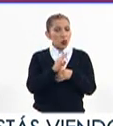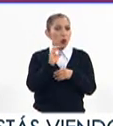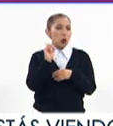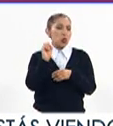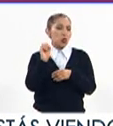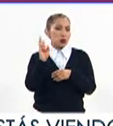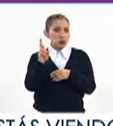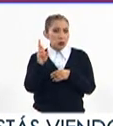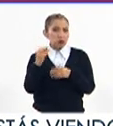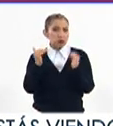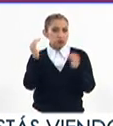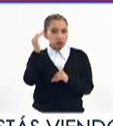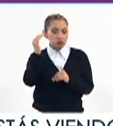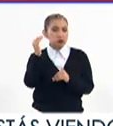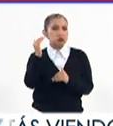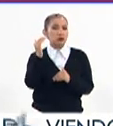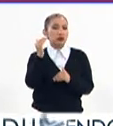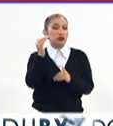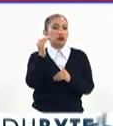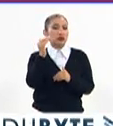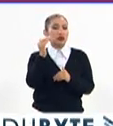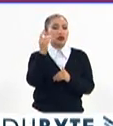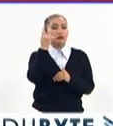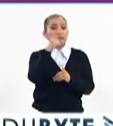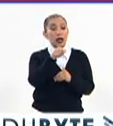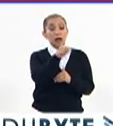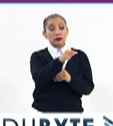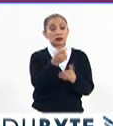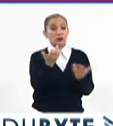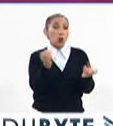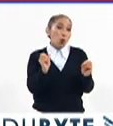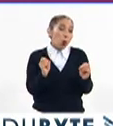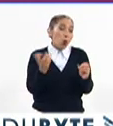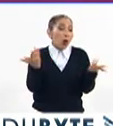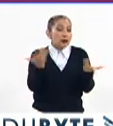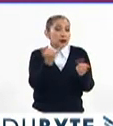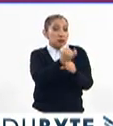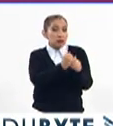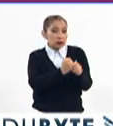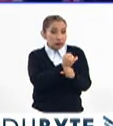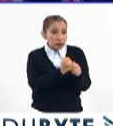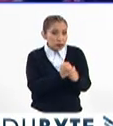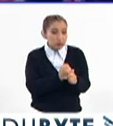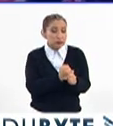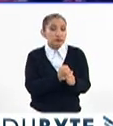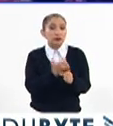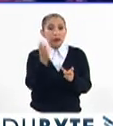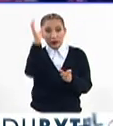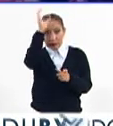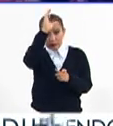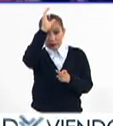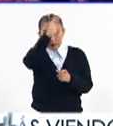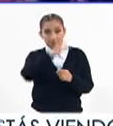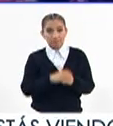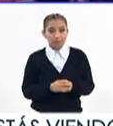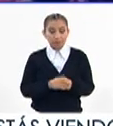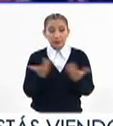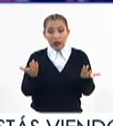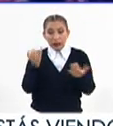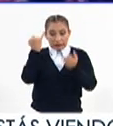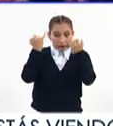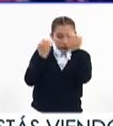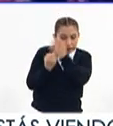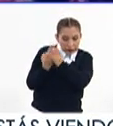maestría, doctorados, para los que se dedican a la investigación científica, a